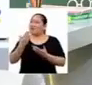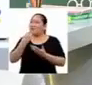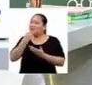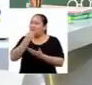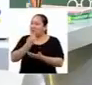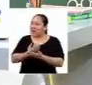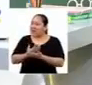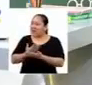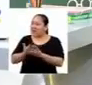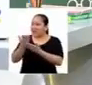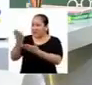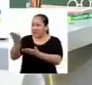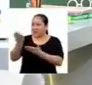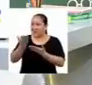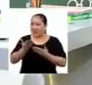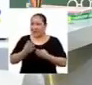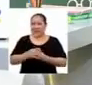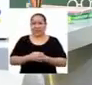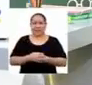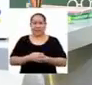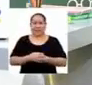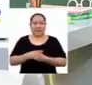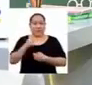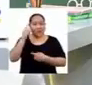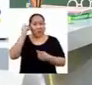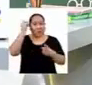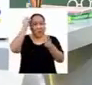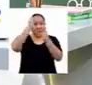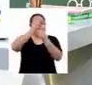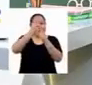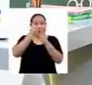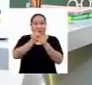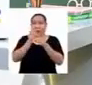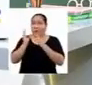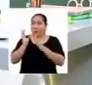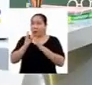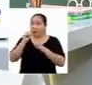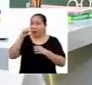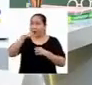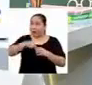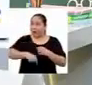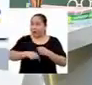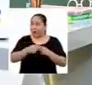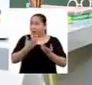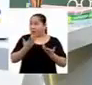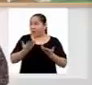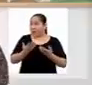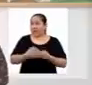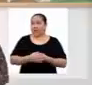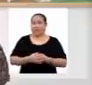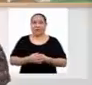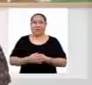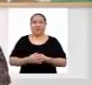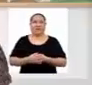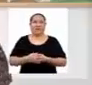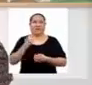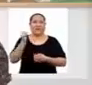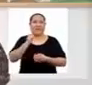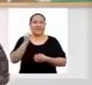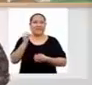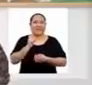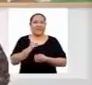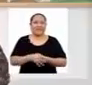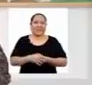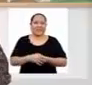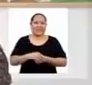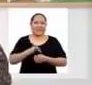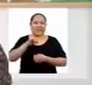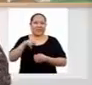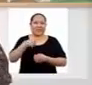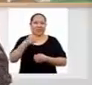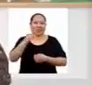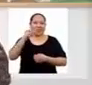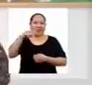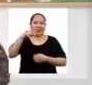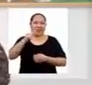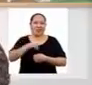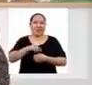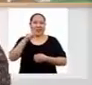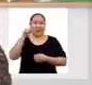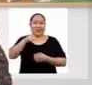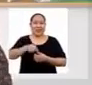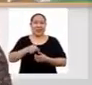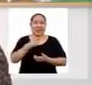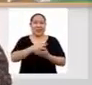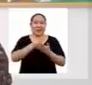bienvenida, como siempre. Tiene un reto preparado para la actividad de hoy, ¿cierto? Por supuesto, Jonathan. Lo que haremos en